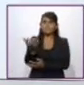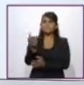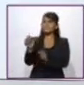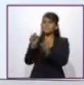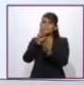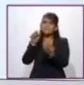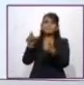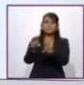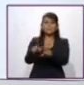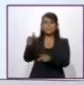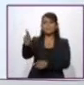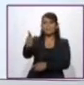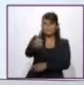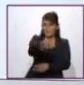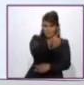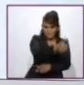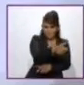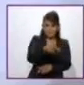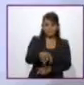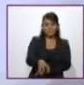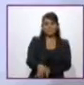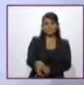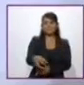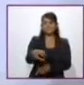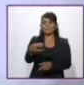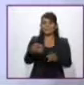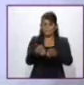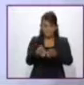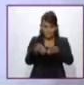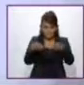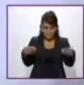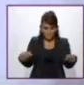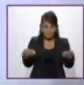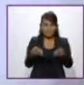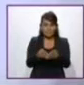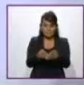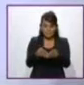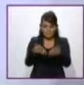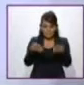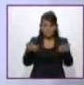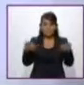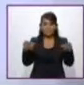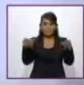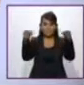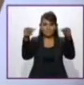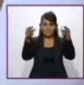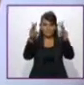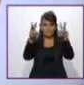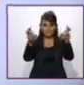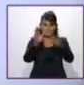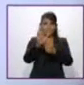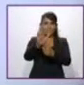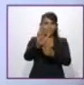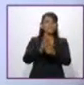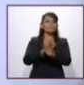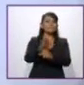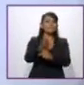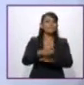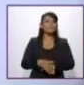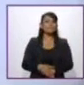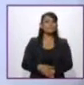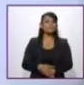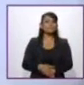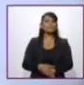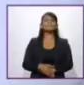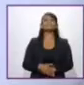mismo a cada una y uno de ustedes, que muestren el tema que les ha tocado. Adelante, candidata, por favor, su tema, democracia